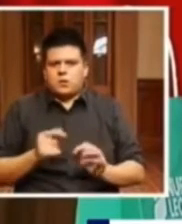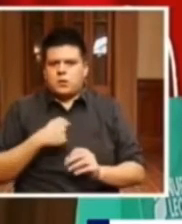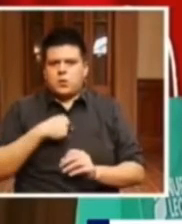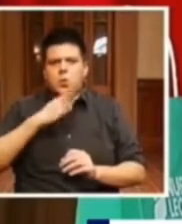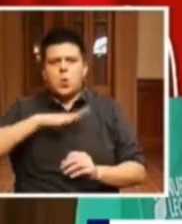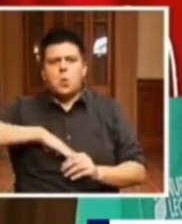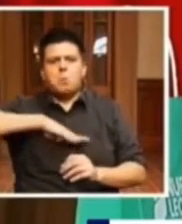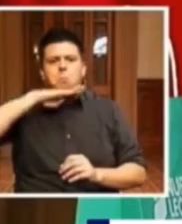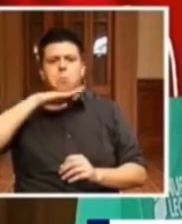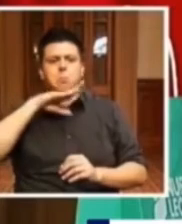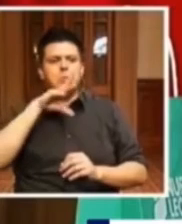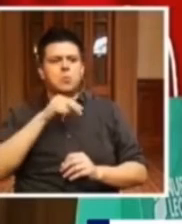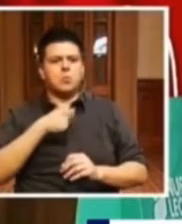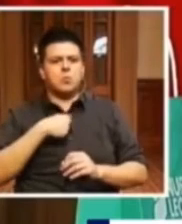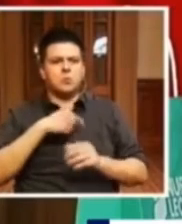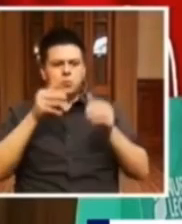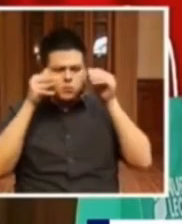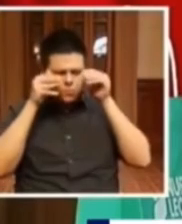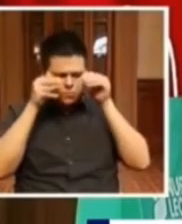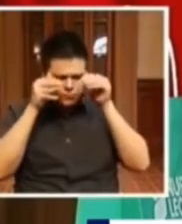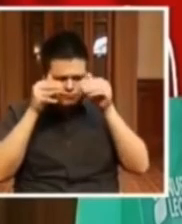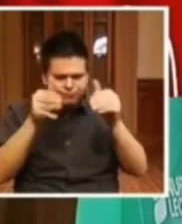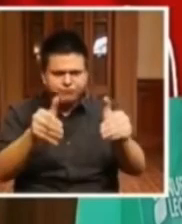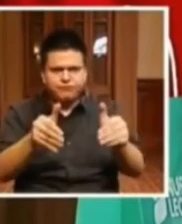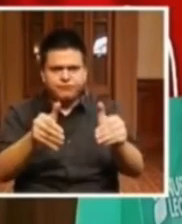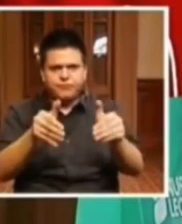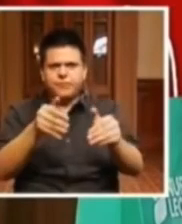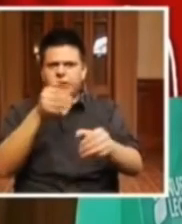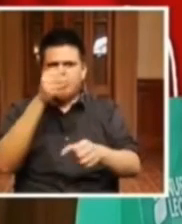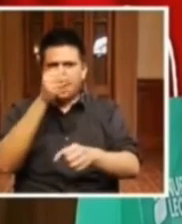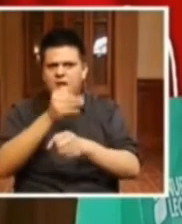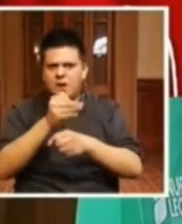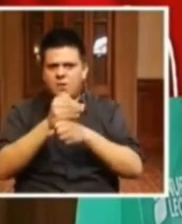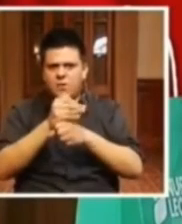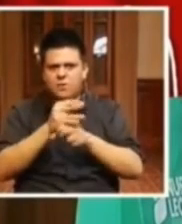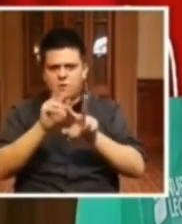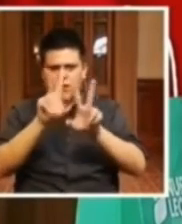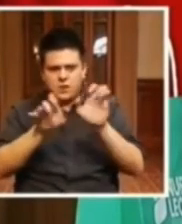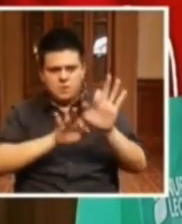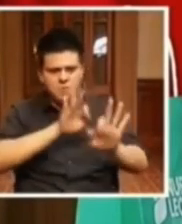distraer, estoy en este momento concentrado en atender pacientes.